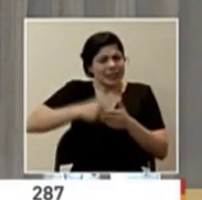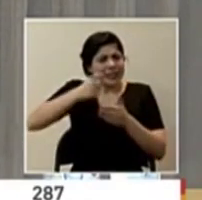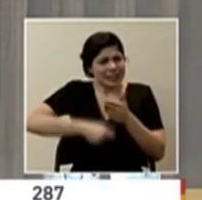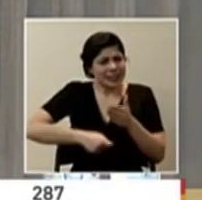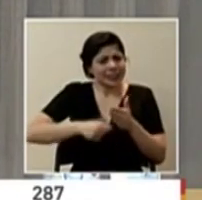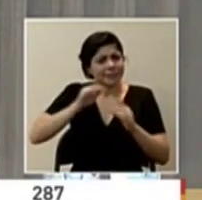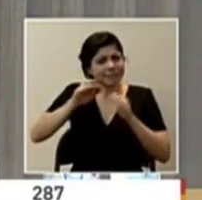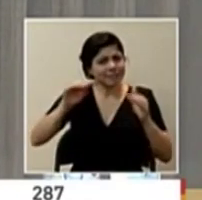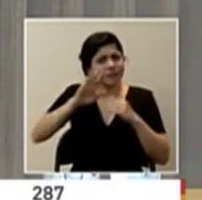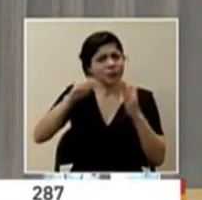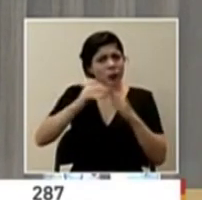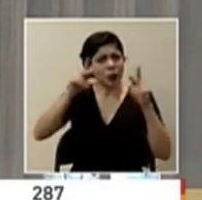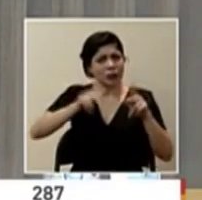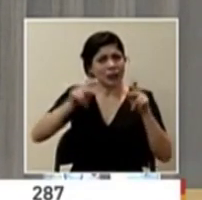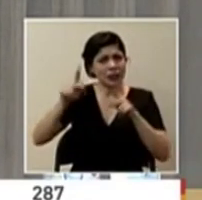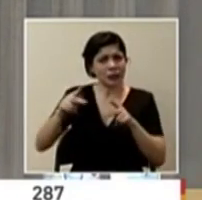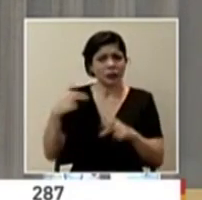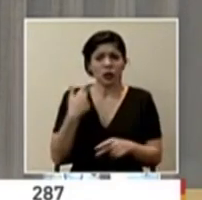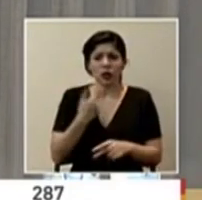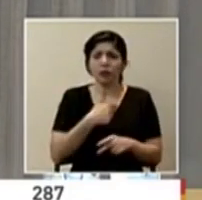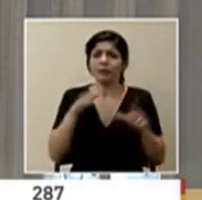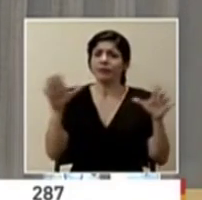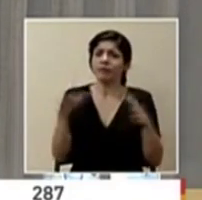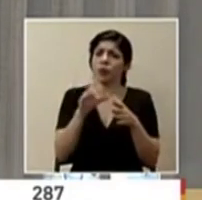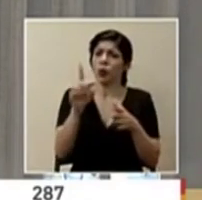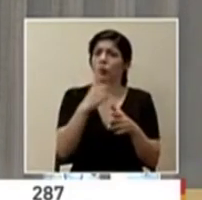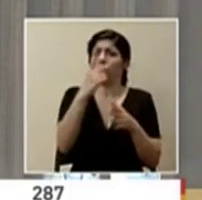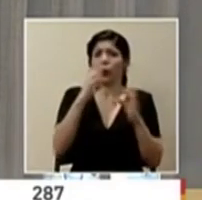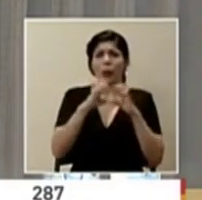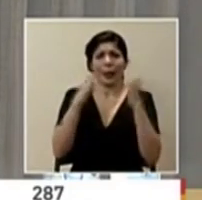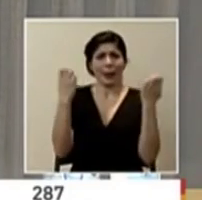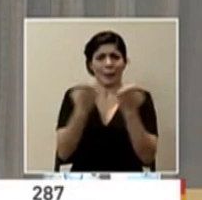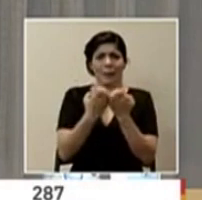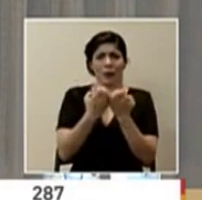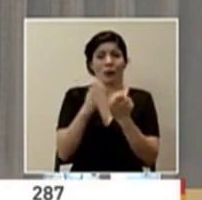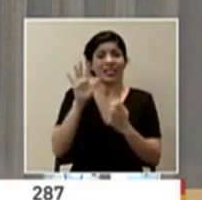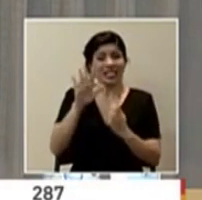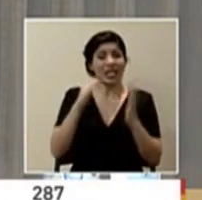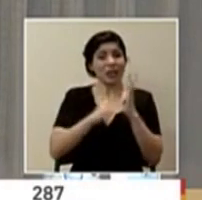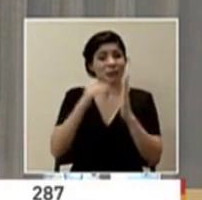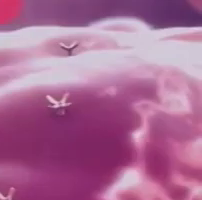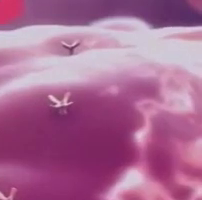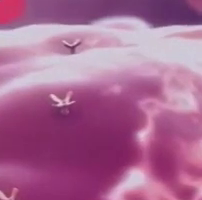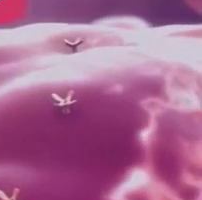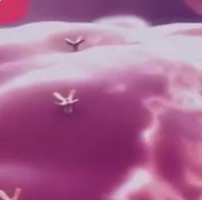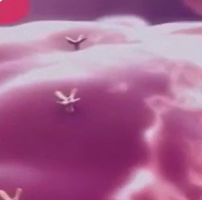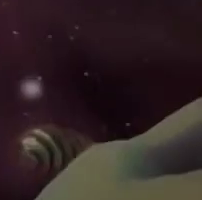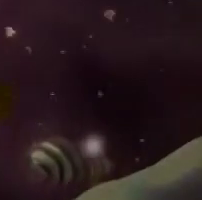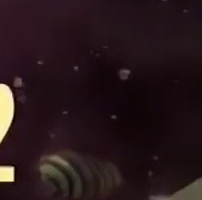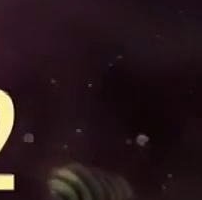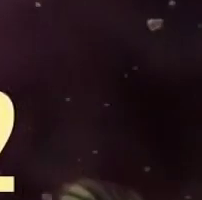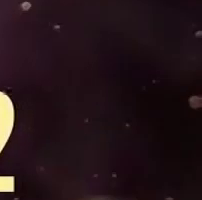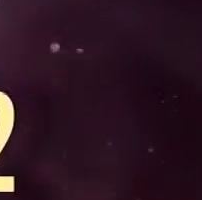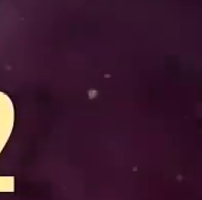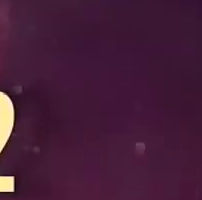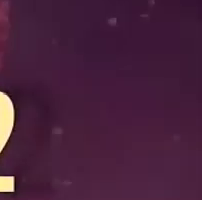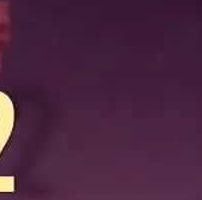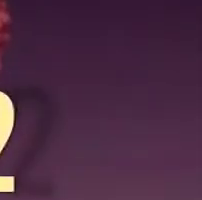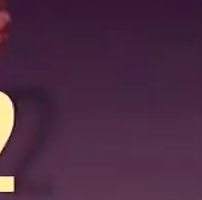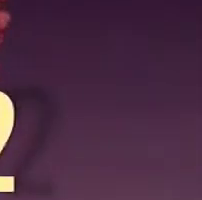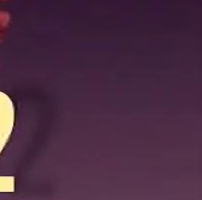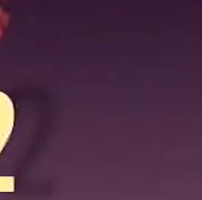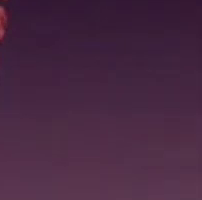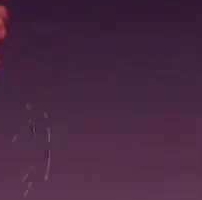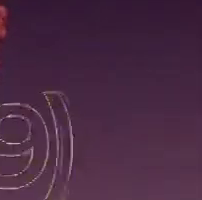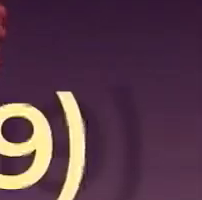a la población. Somos un solo equipo en esto, un equipo de 5 millones de personas que literalmente es el equipo Costa